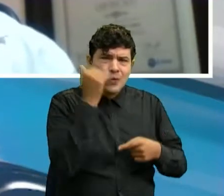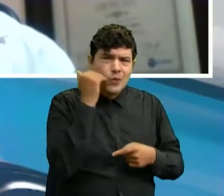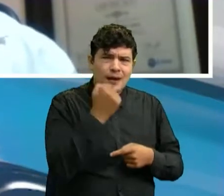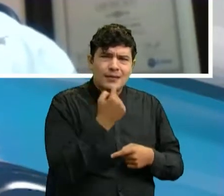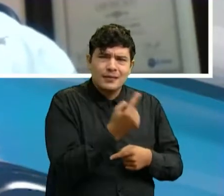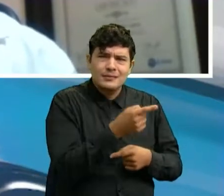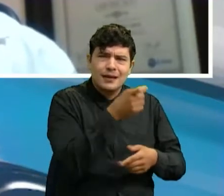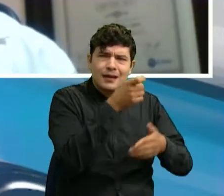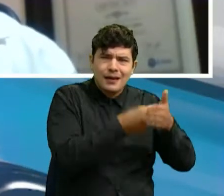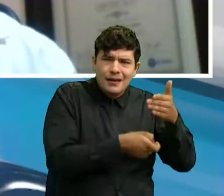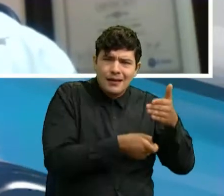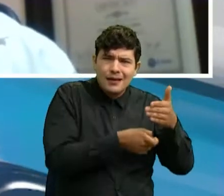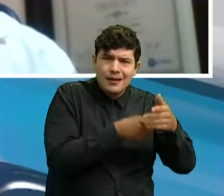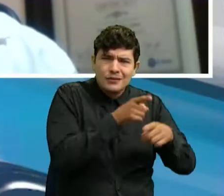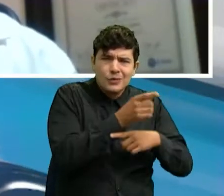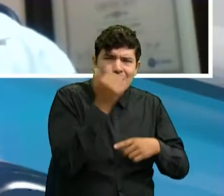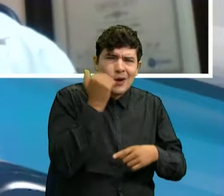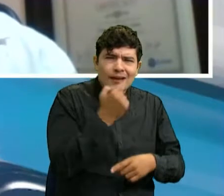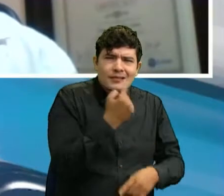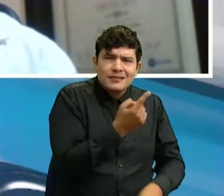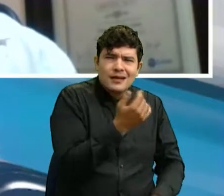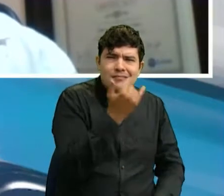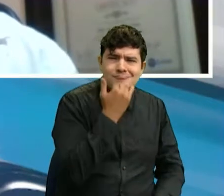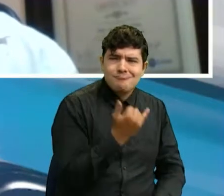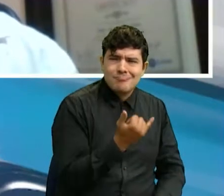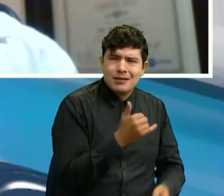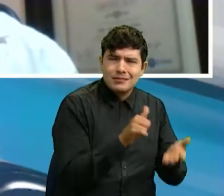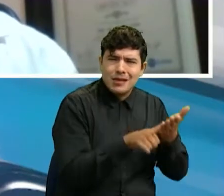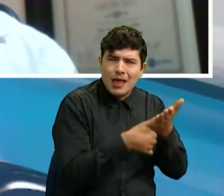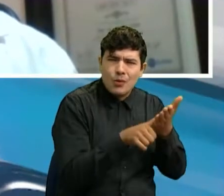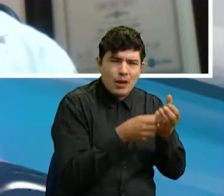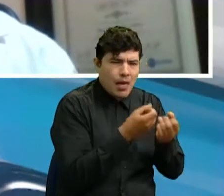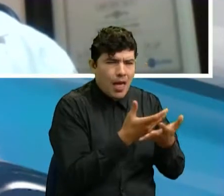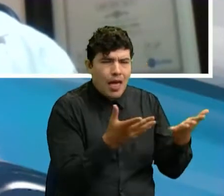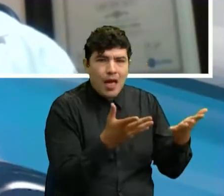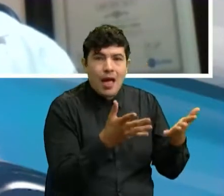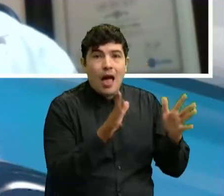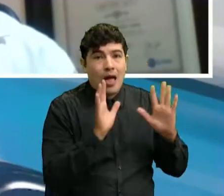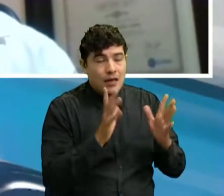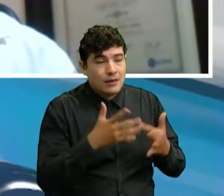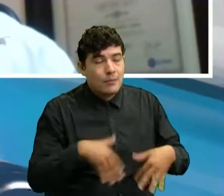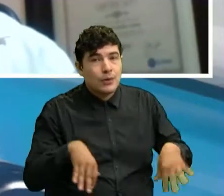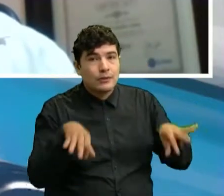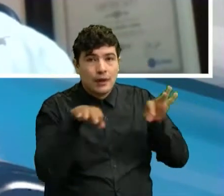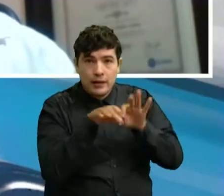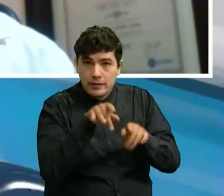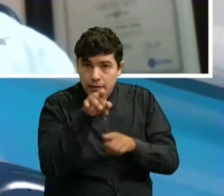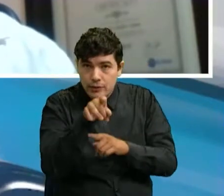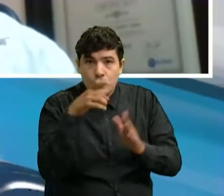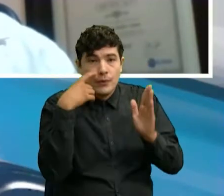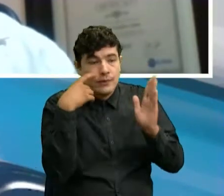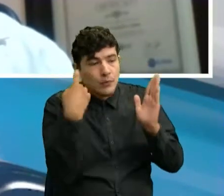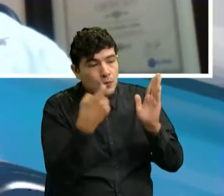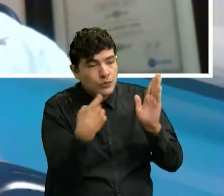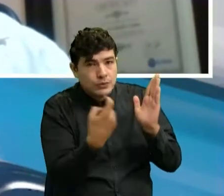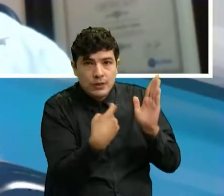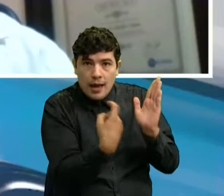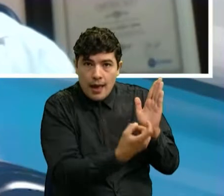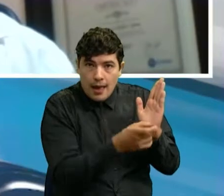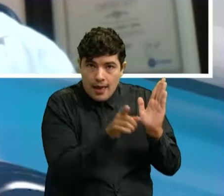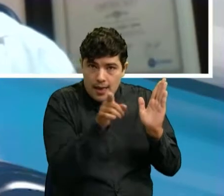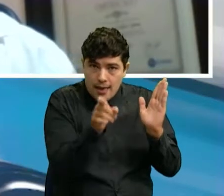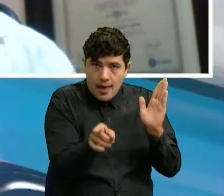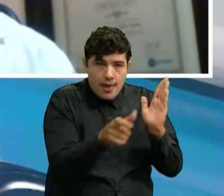hubo una equivocación en la cédula, en un número, pues sería importante buscar las planillas y